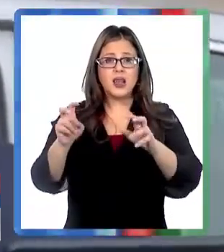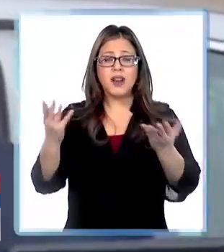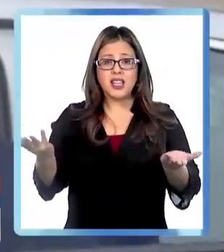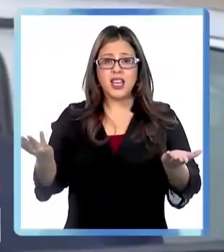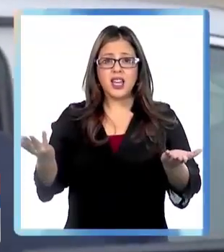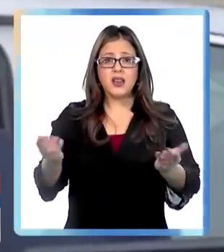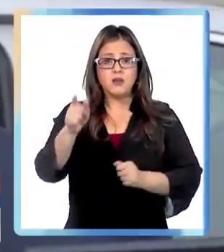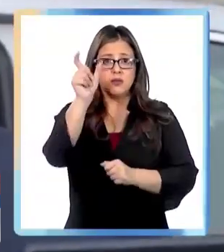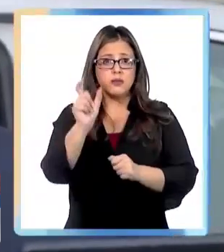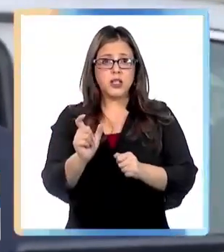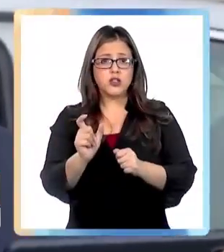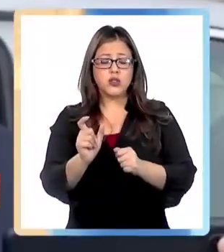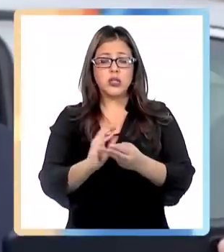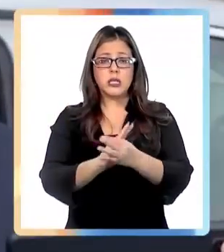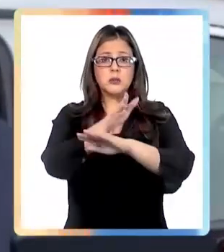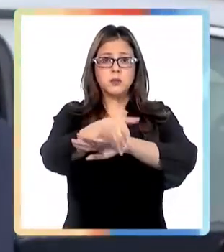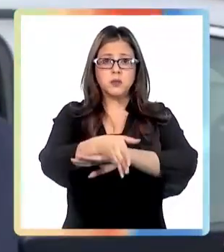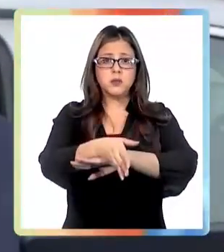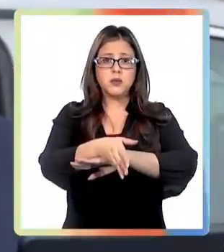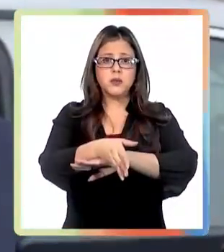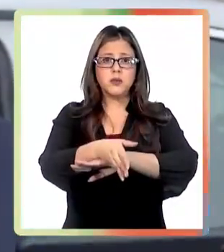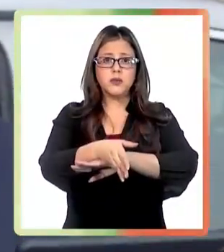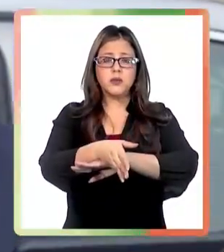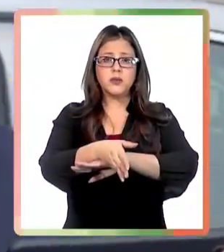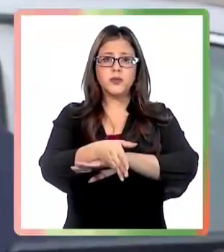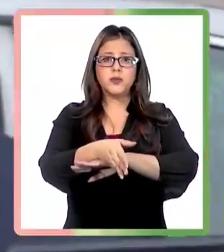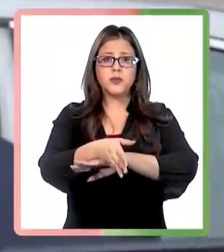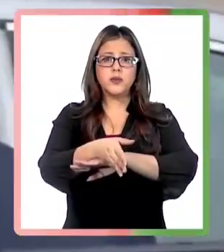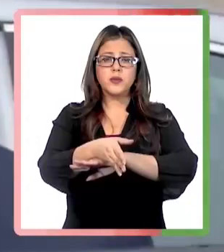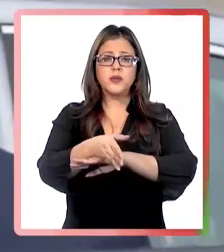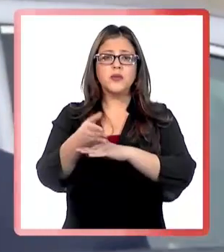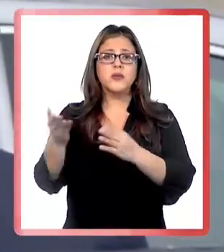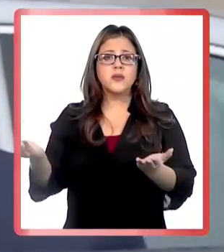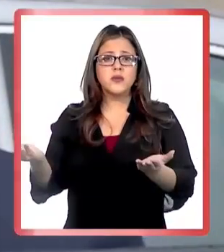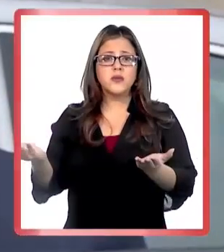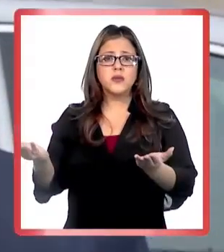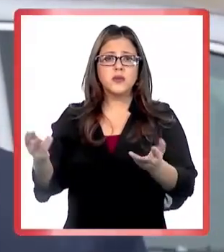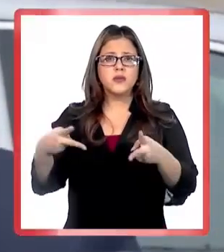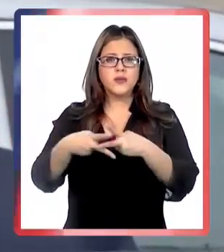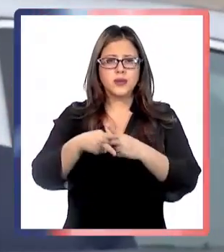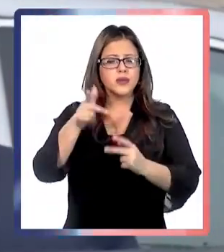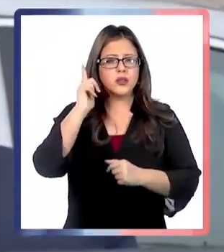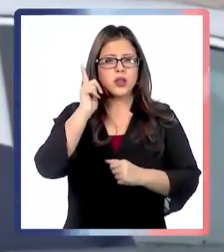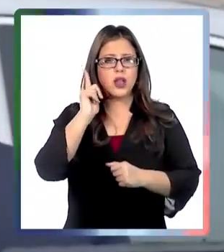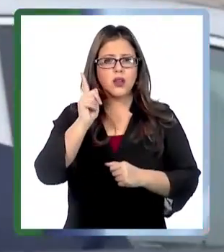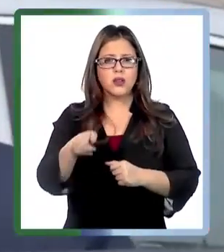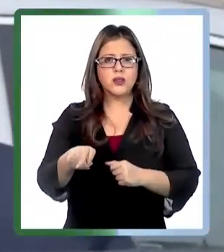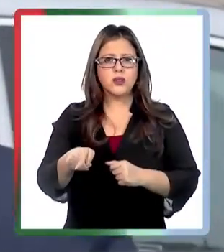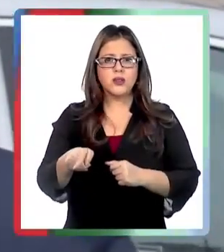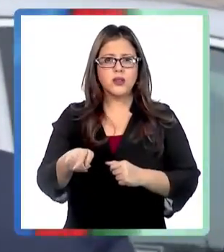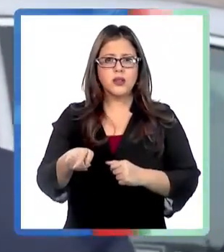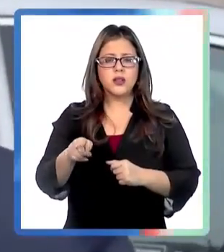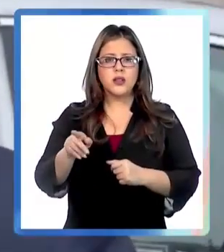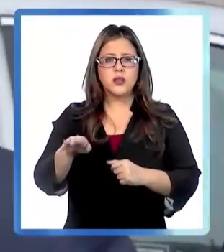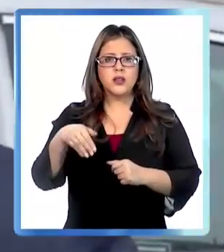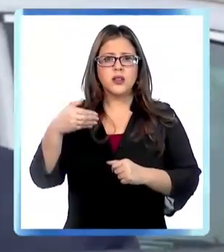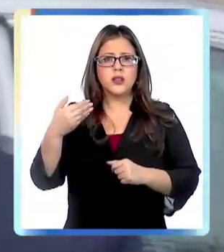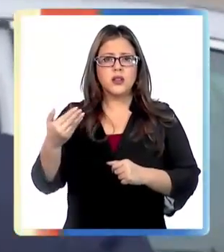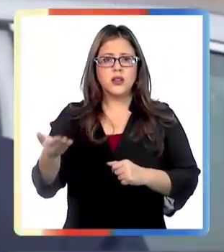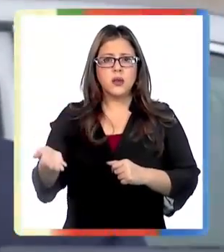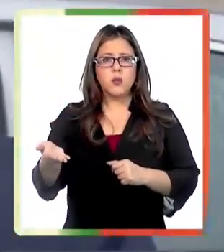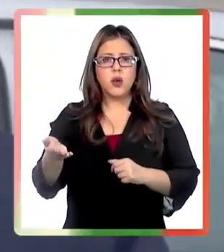atrás. Lamentablemente fue un incidente de seguridad para nosotros muy grave, porque fue detectado días después de haber ocurrido, en que el sujeto estuvo merodeando en el décimo